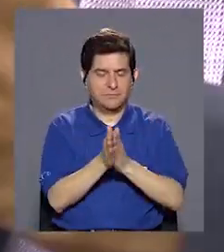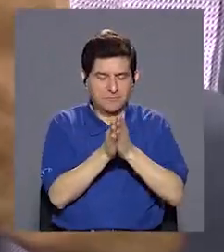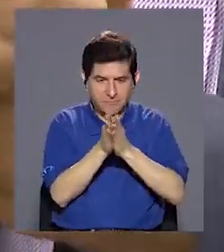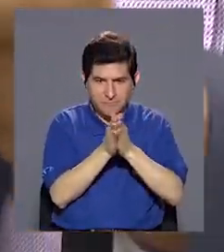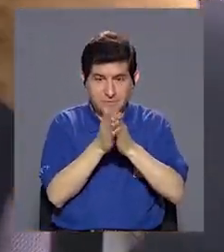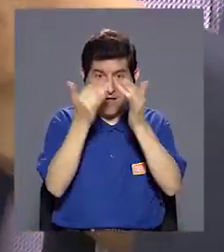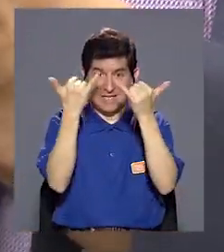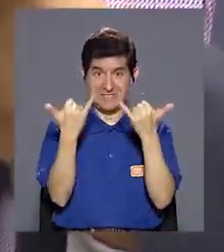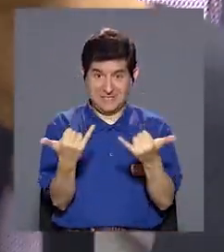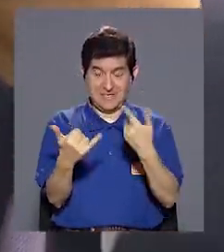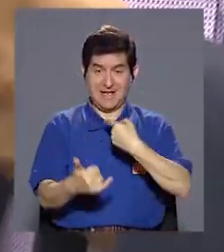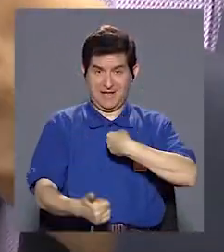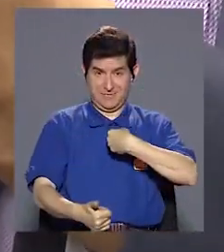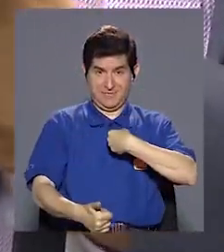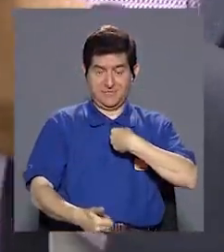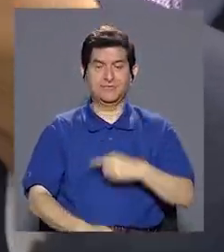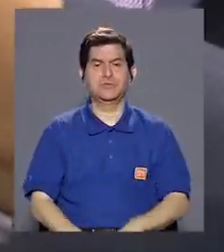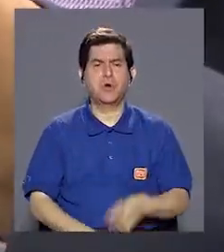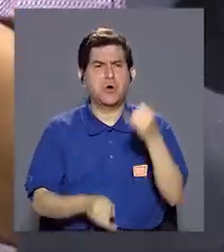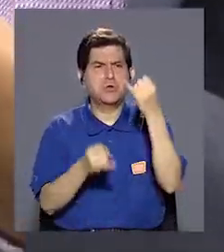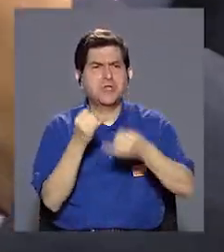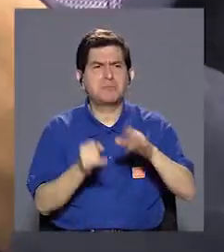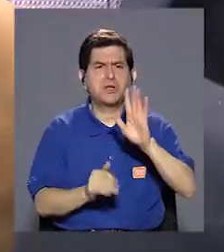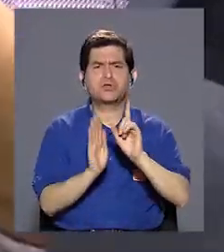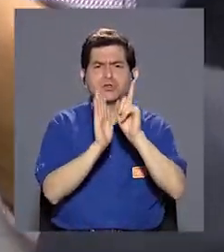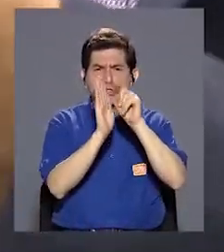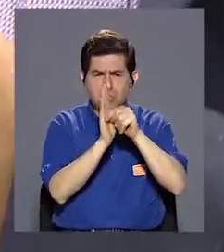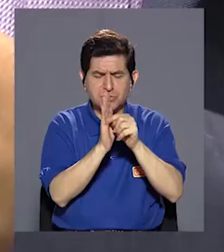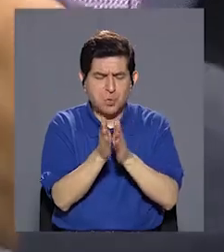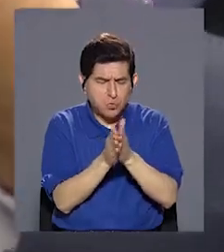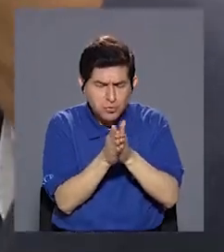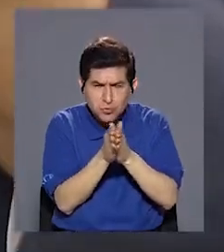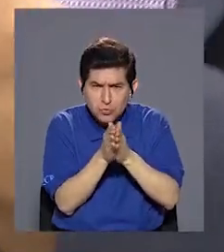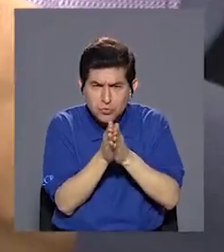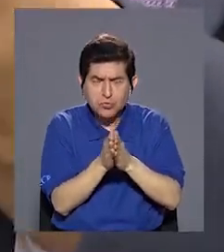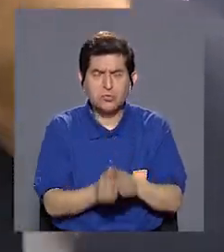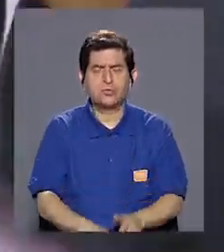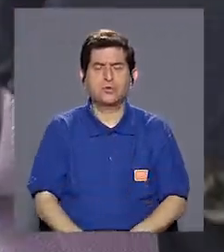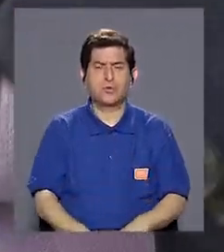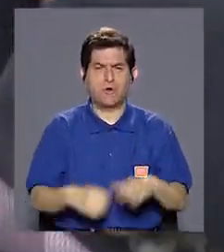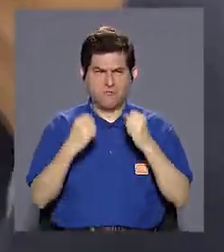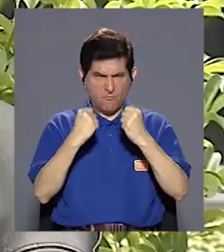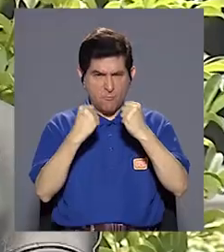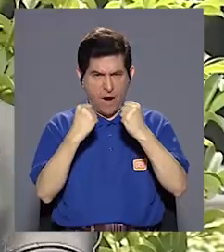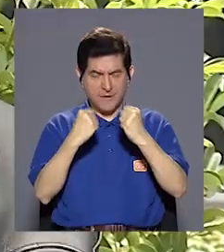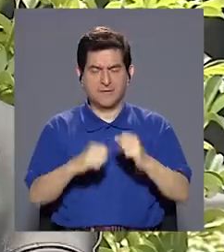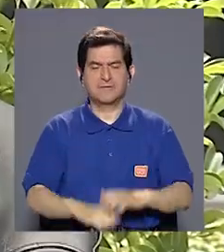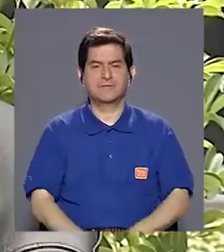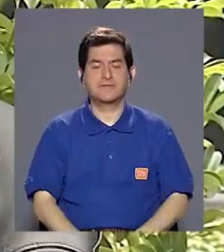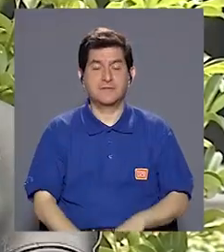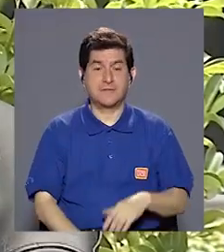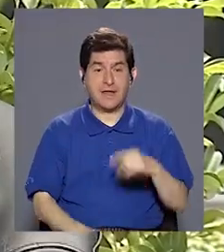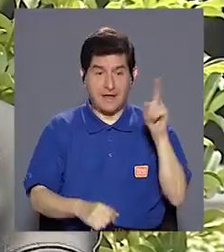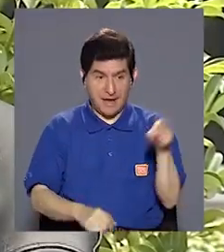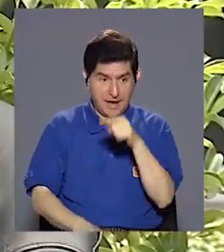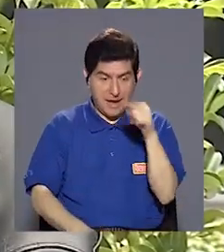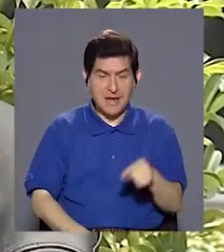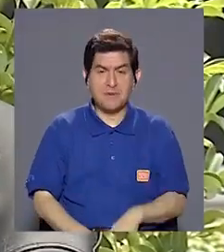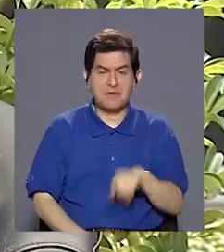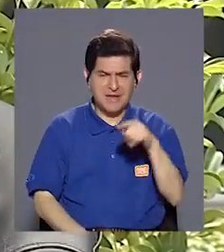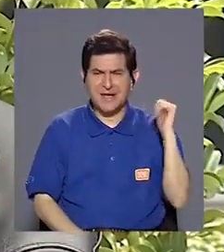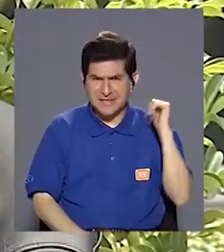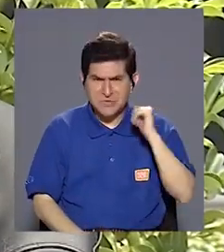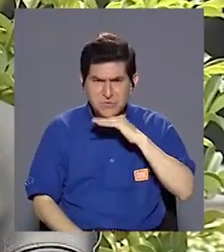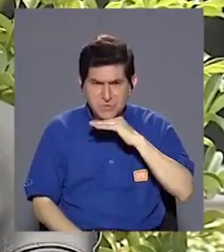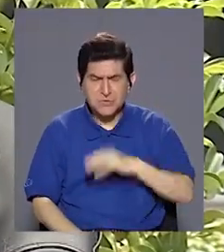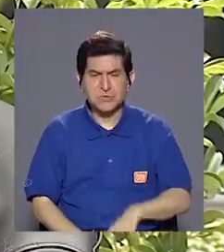¿verdad? Y ya cuando yo termino unos 5 segundos de haber frotado las palmas, 6 segundos, pero con fuerza, ¿verdad?, con vigor, justamente para eliminar las partículas